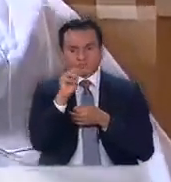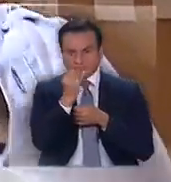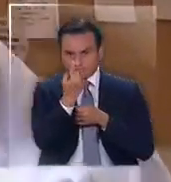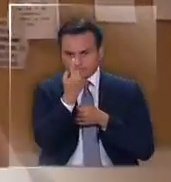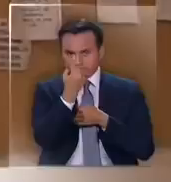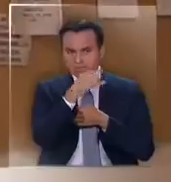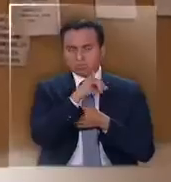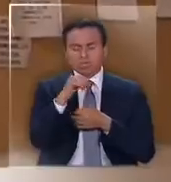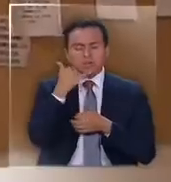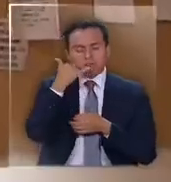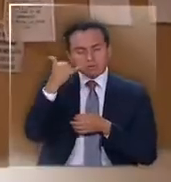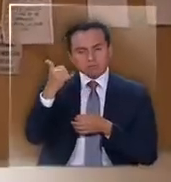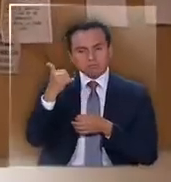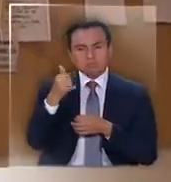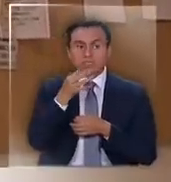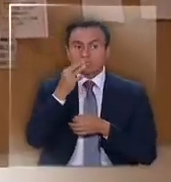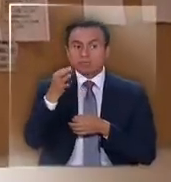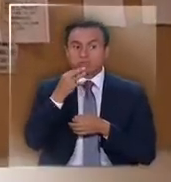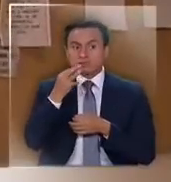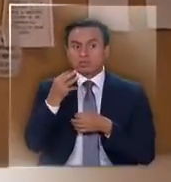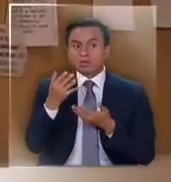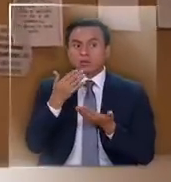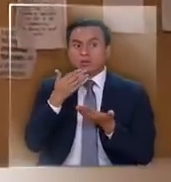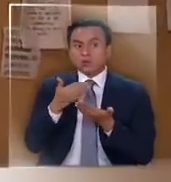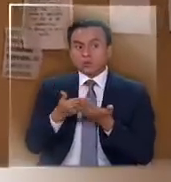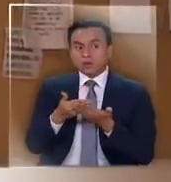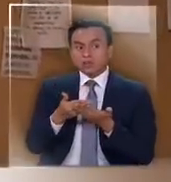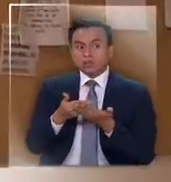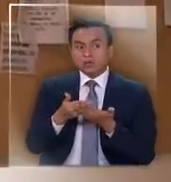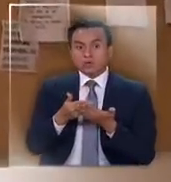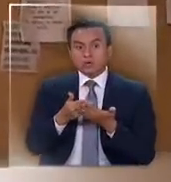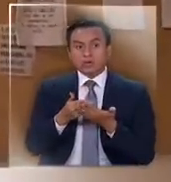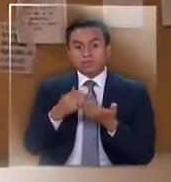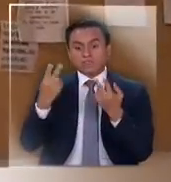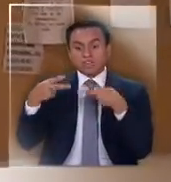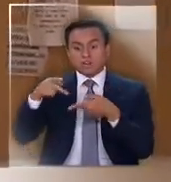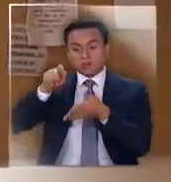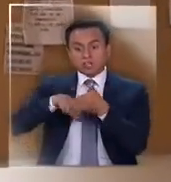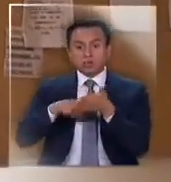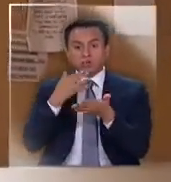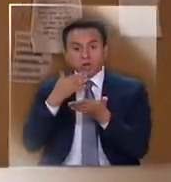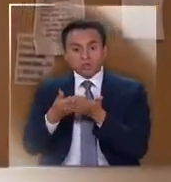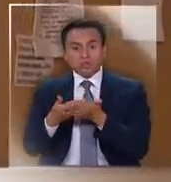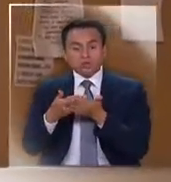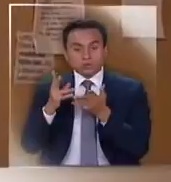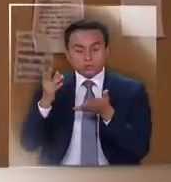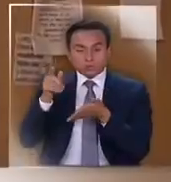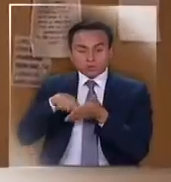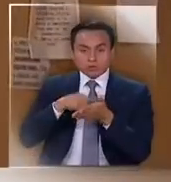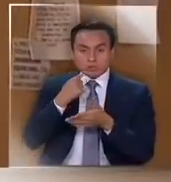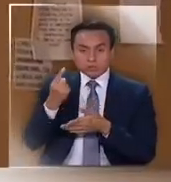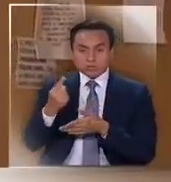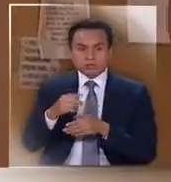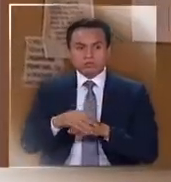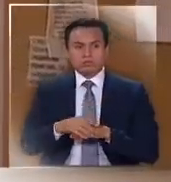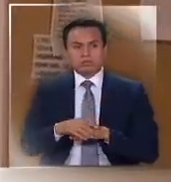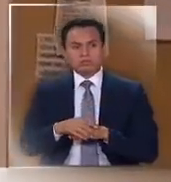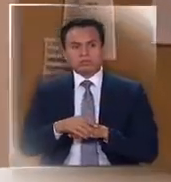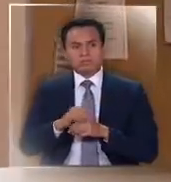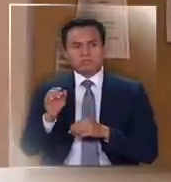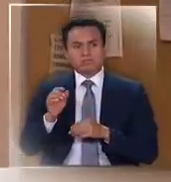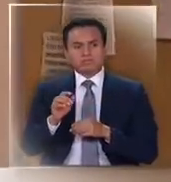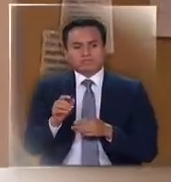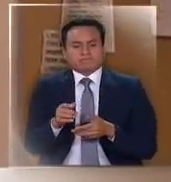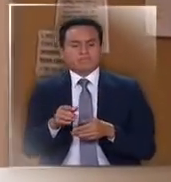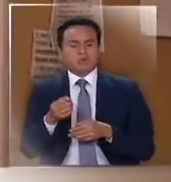día y le dijimos que ya que cuando teníamos que venir a Viña a firmar el contrato para Viña. Y ponerle la palabra